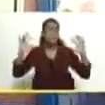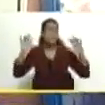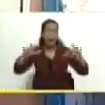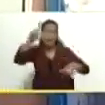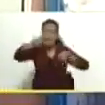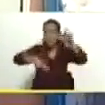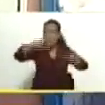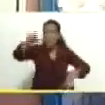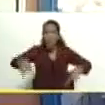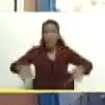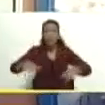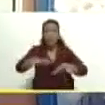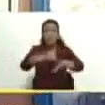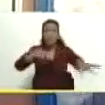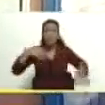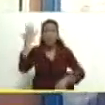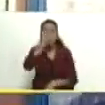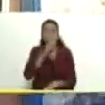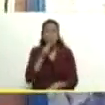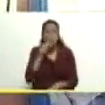gente, juventud de la época.